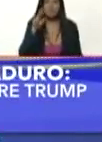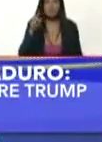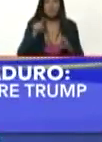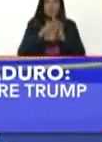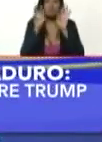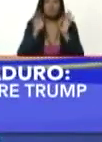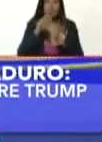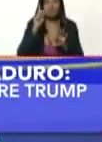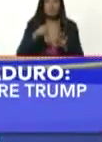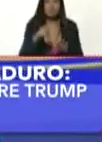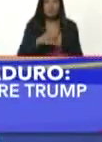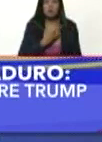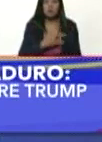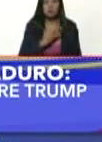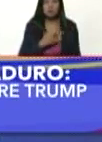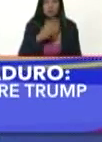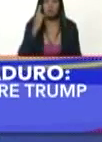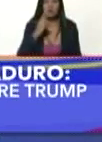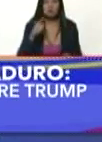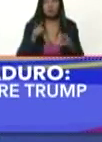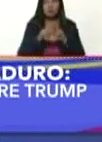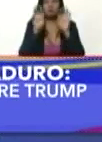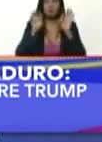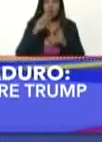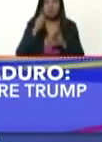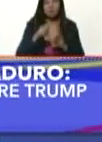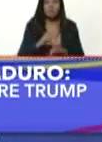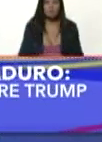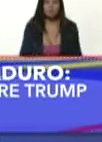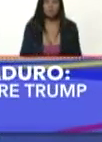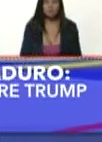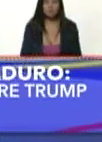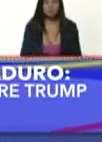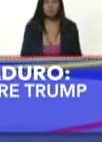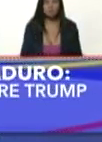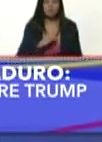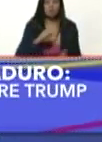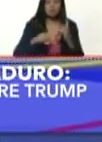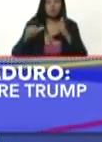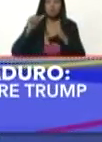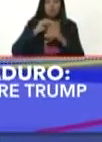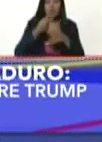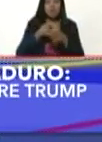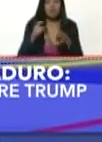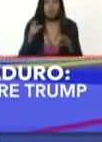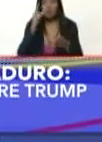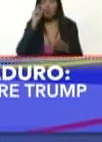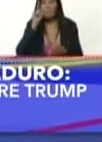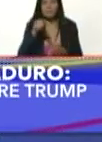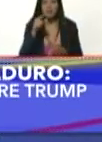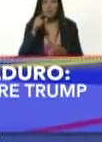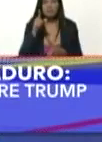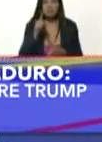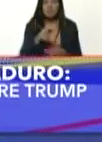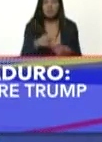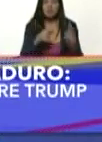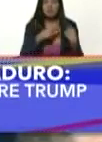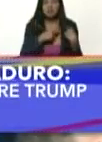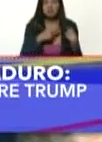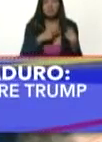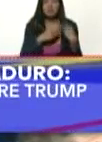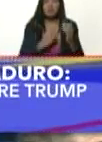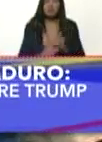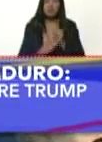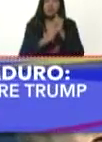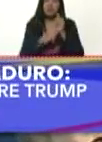rector de la Universidad Bolivariana de Venezuela también. Está nuestro mayor general Angiolillo, rector de la Universidad